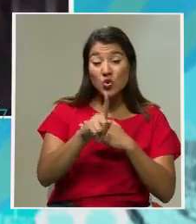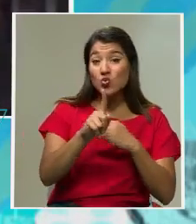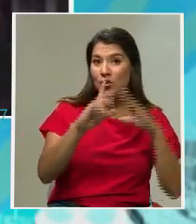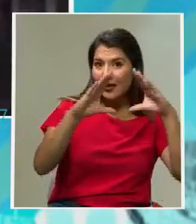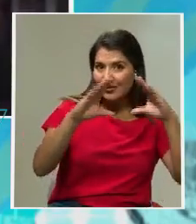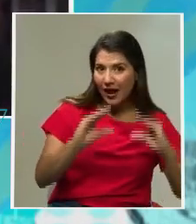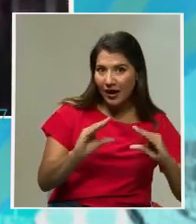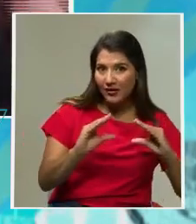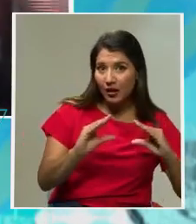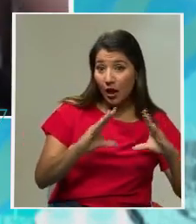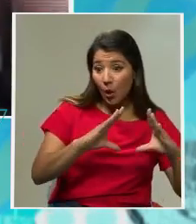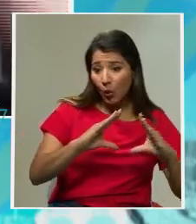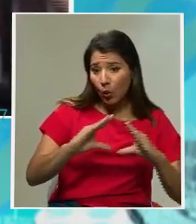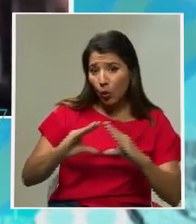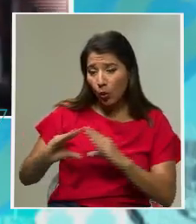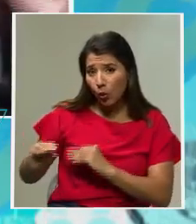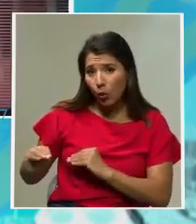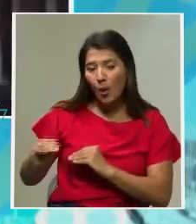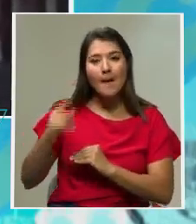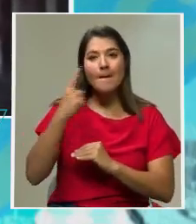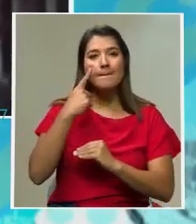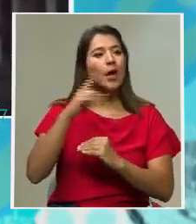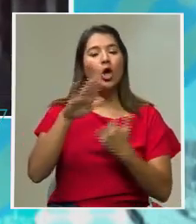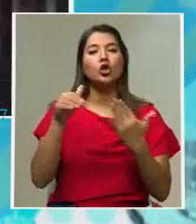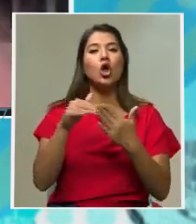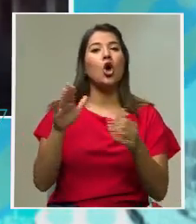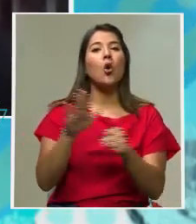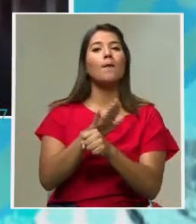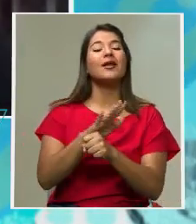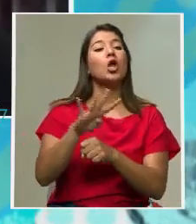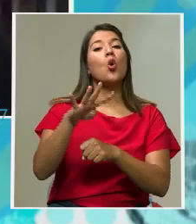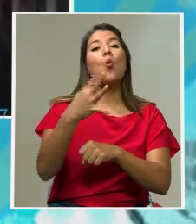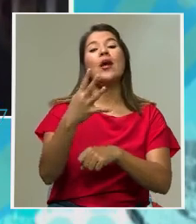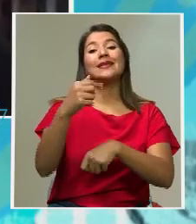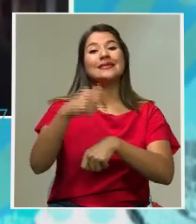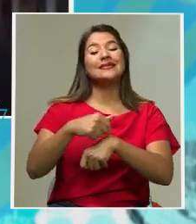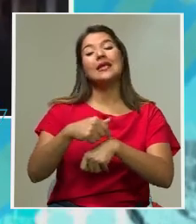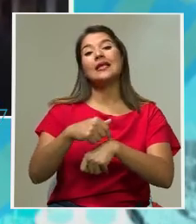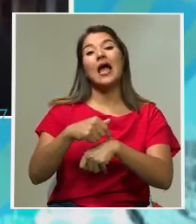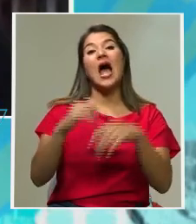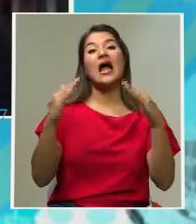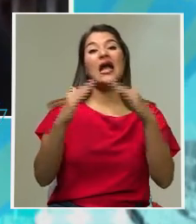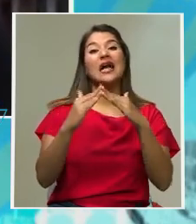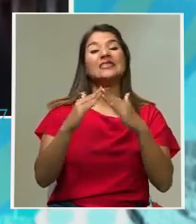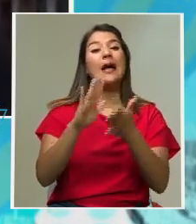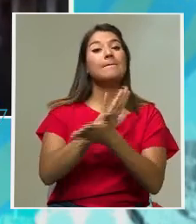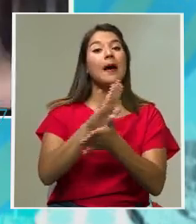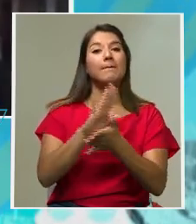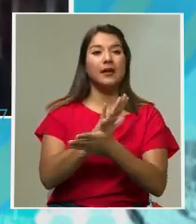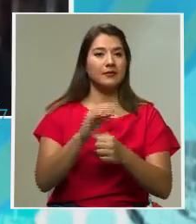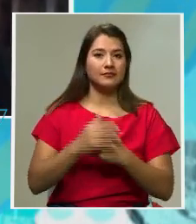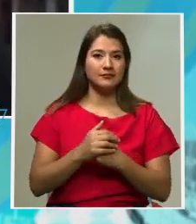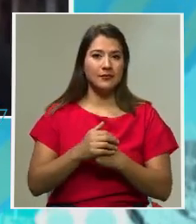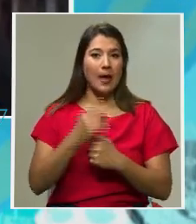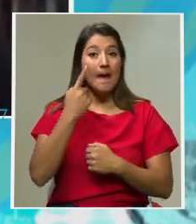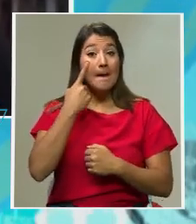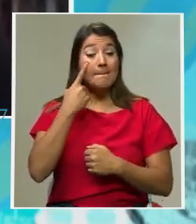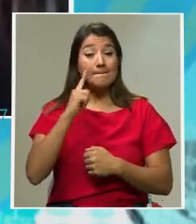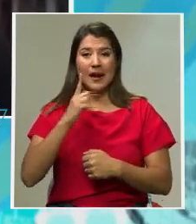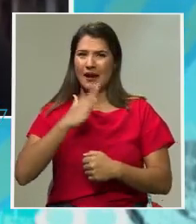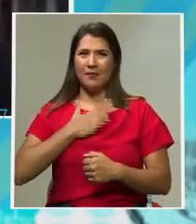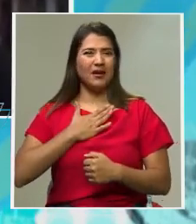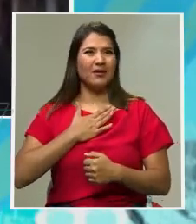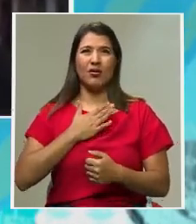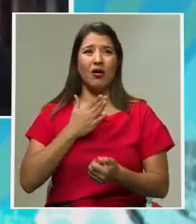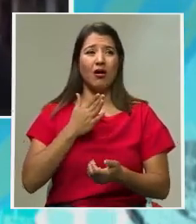temporada de La Casa de Papel. Es decir, para mí la pausa no existe y eso es lo que le agradezco,